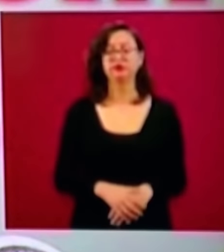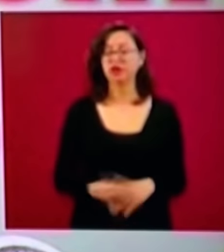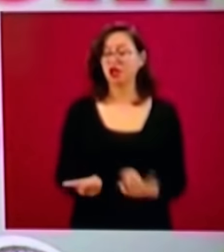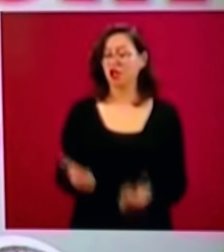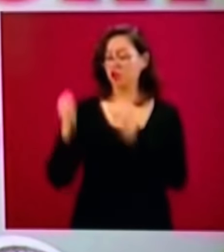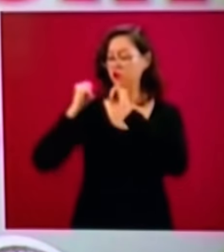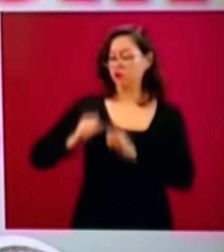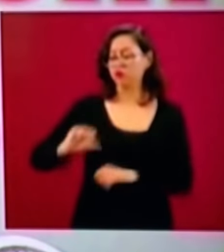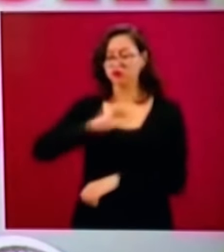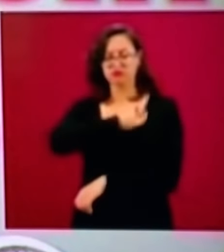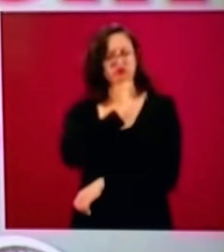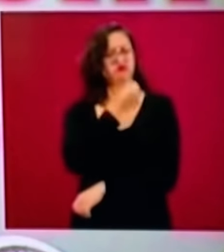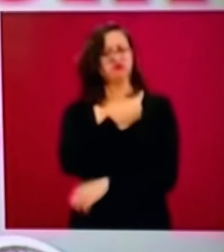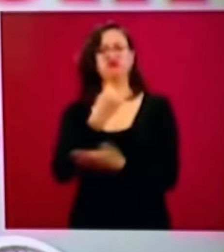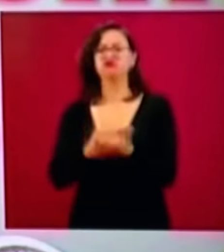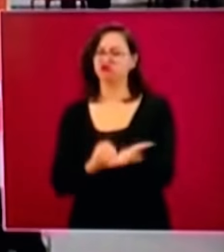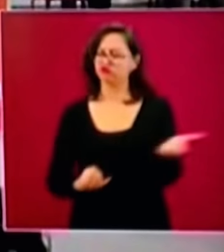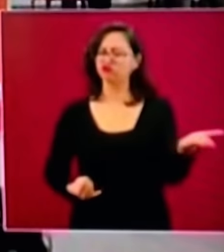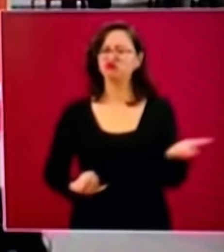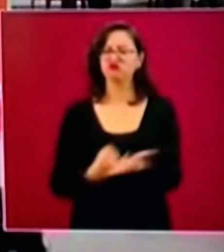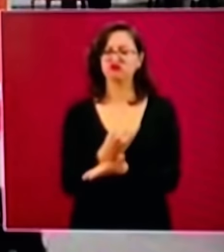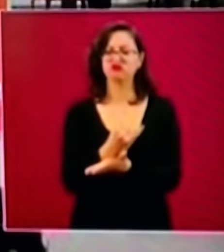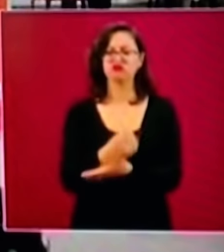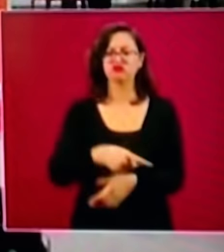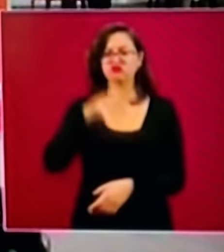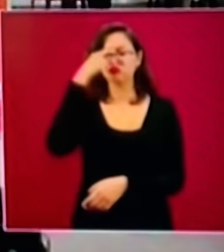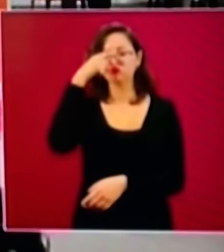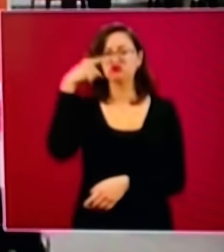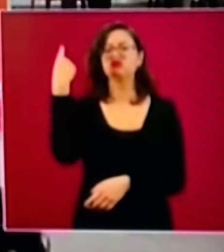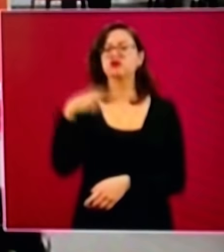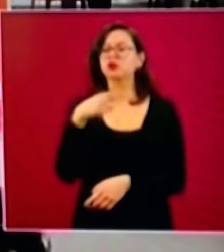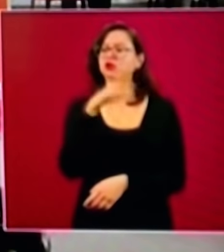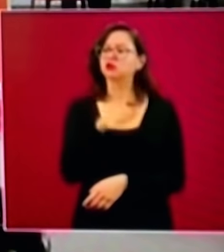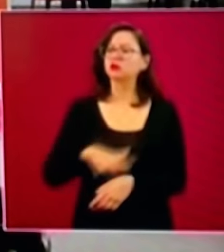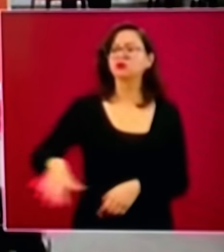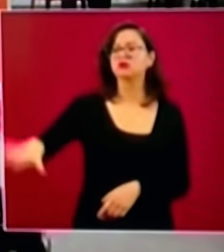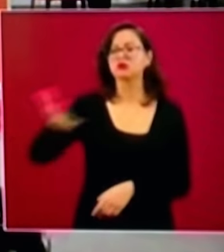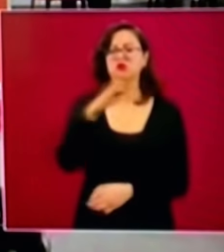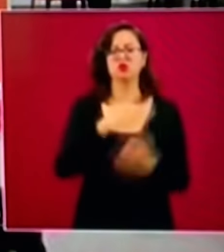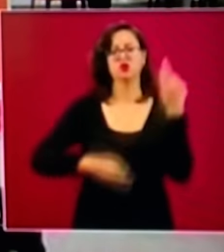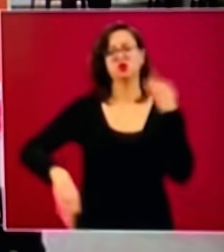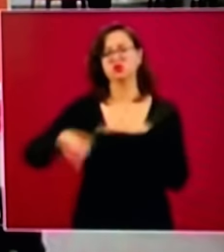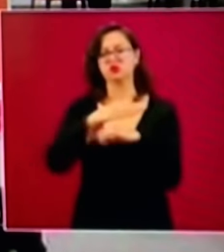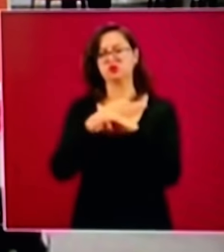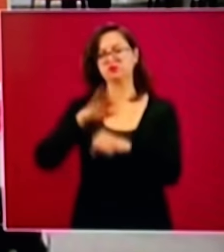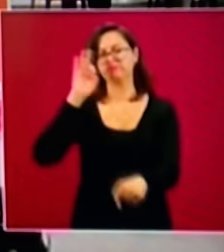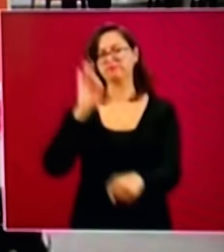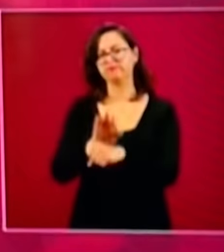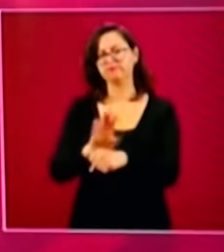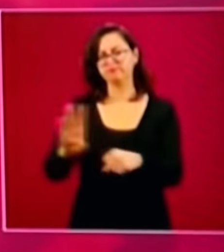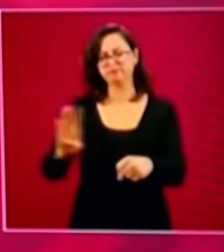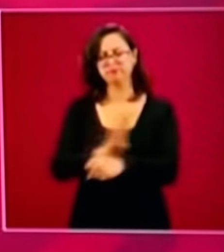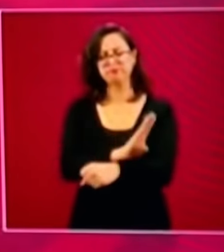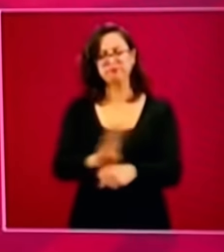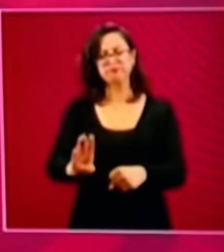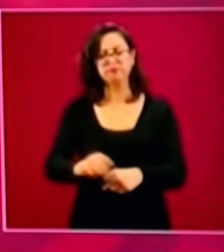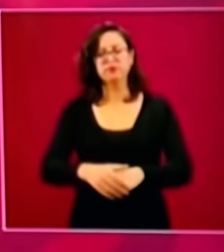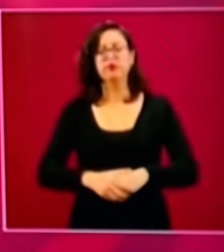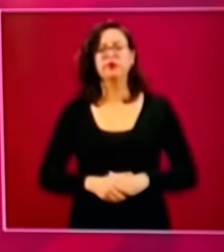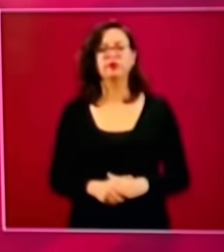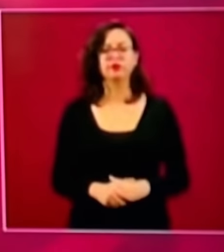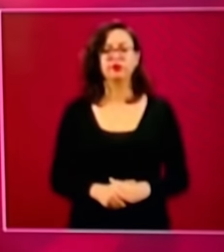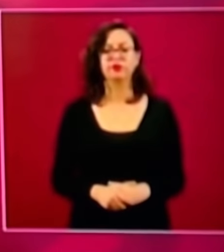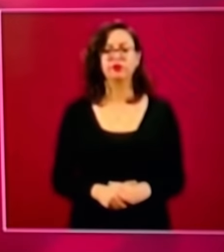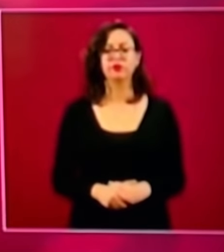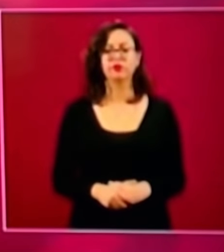salud en favor del bienestar de todos nosotros. Conforme los